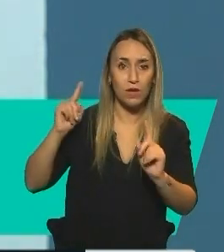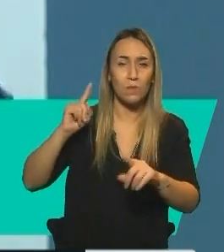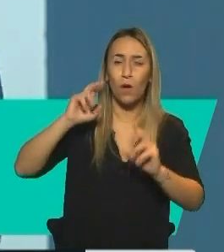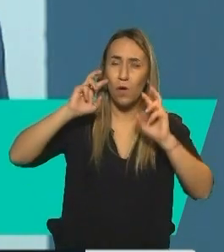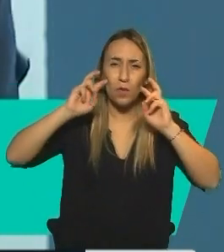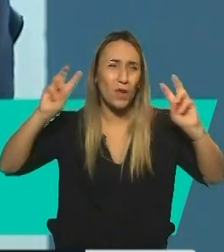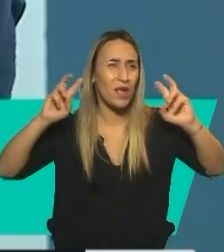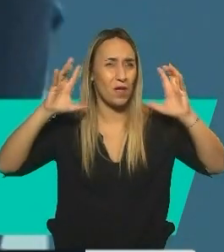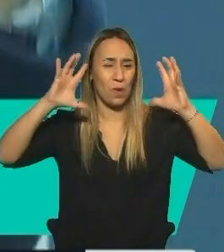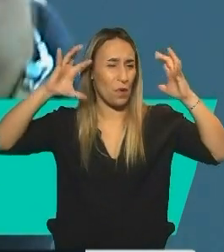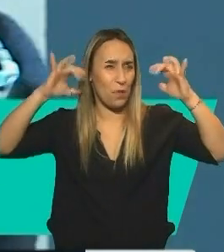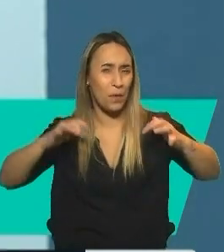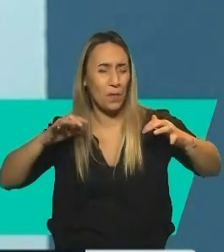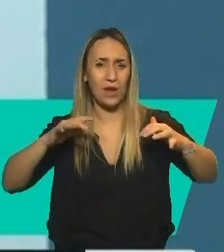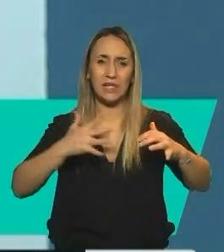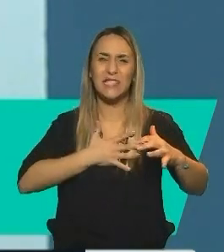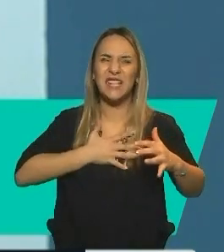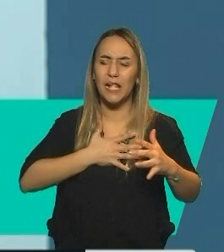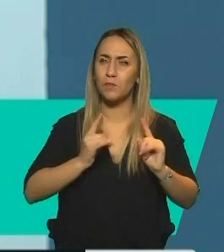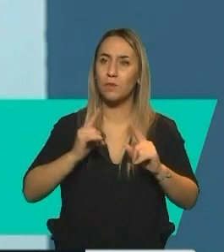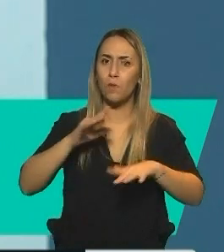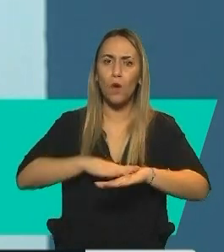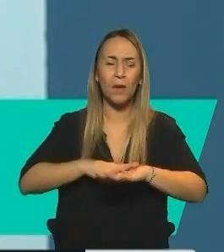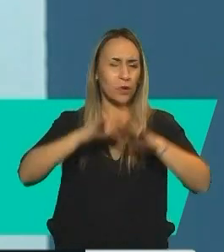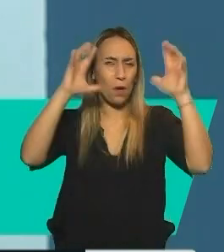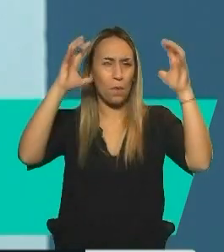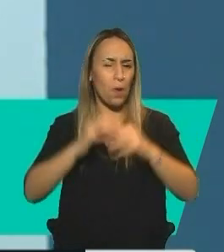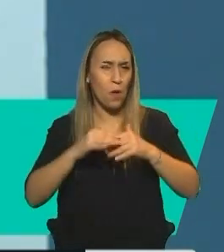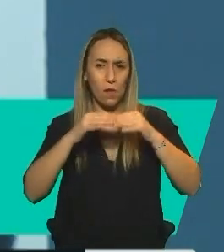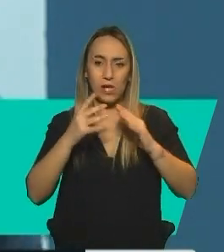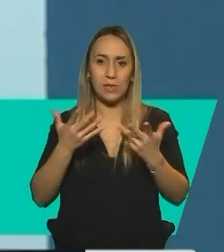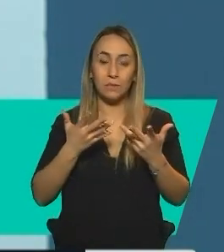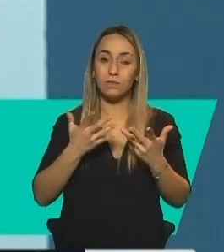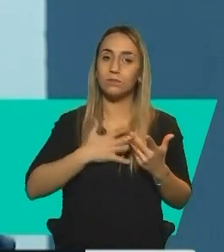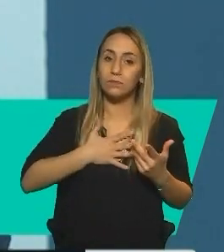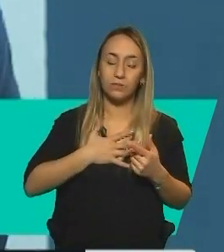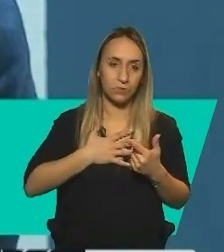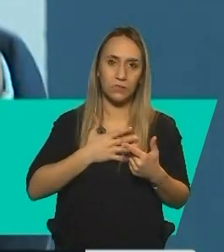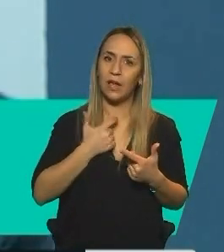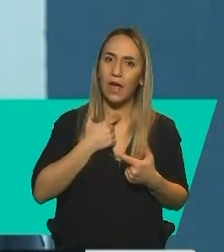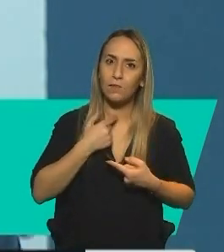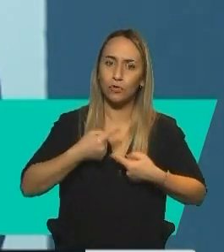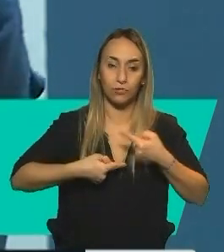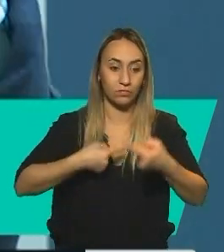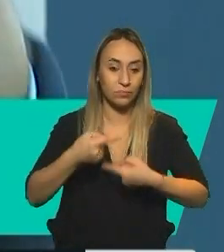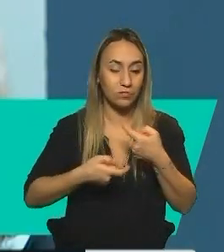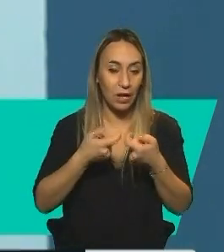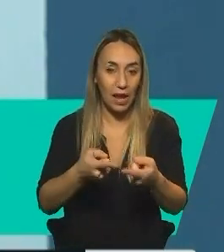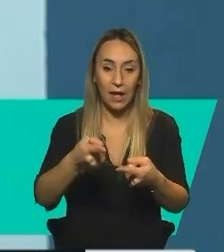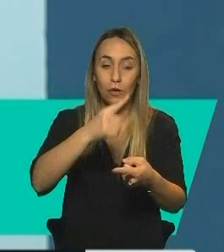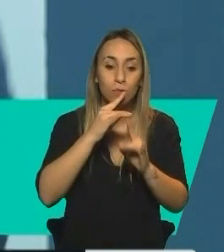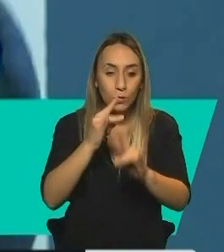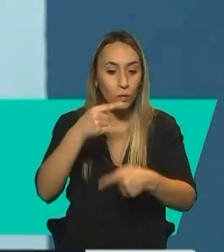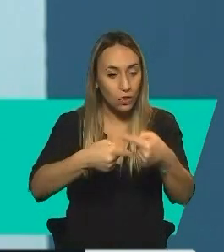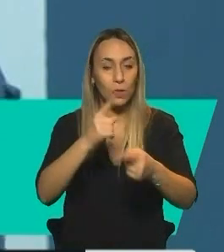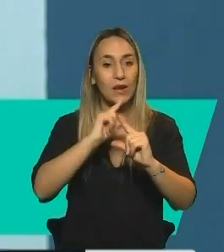las impresiones de aquel momento, y de ese modo vamos logrando que el reclamo siga vigente y